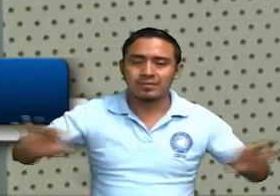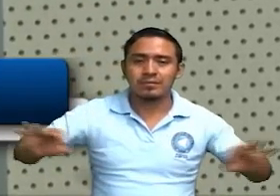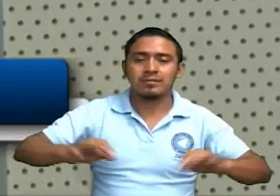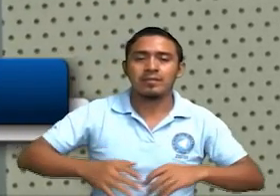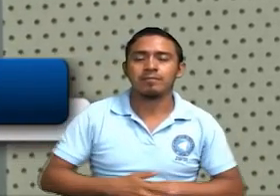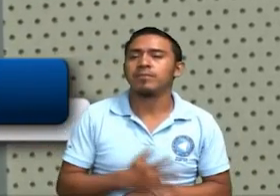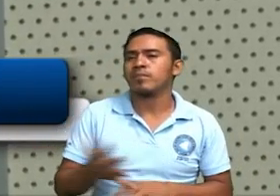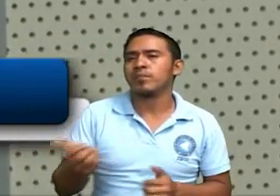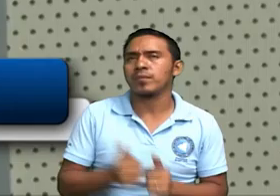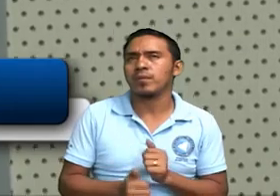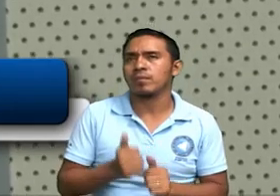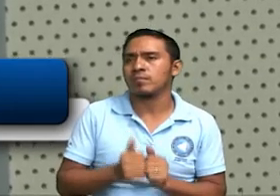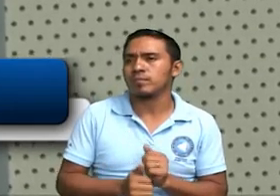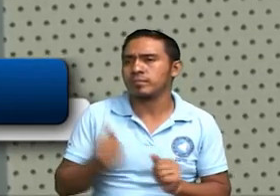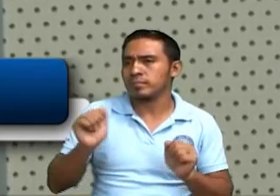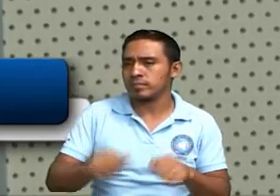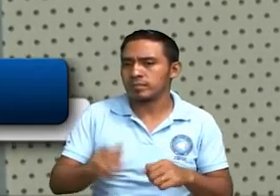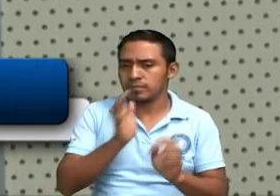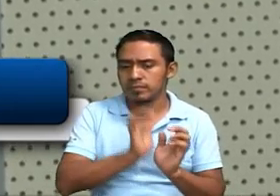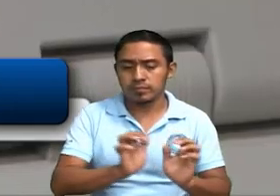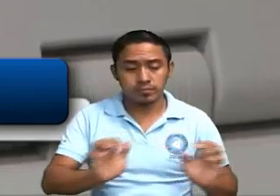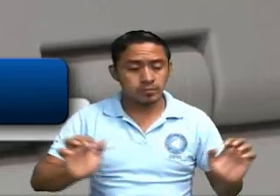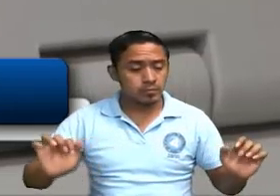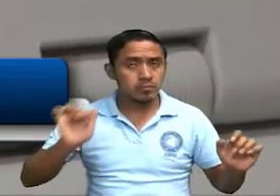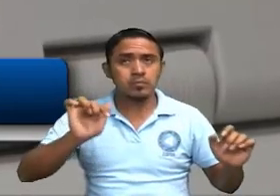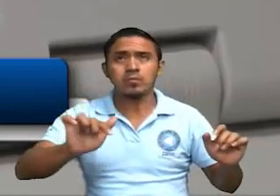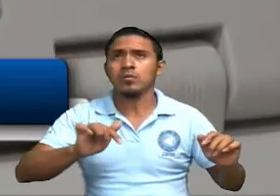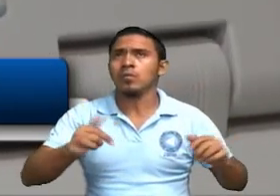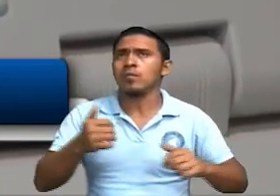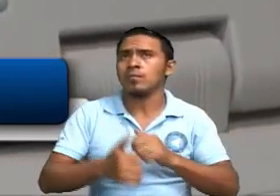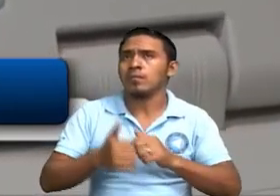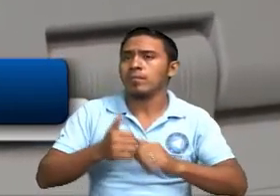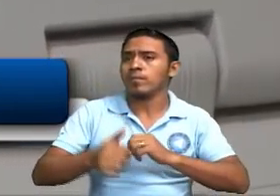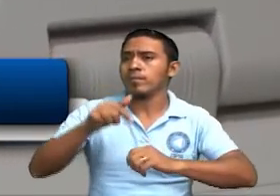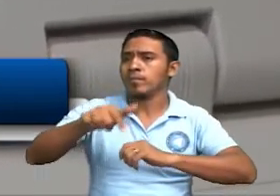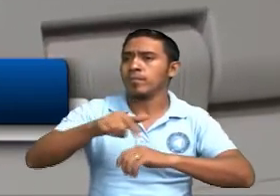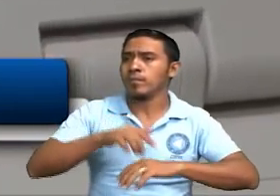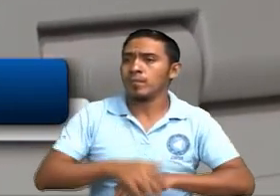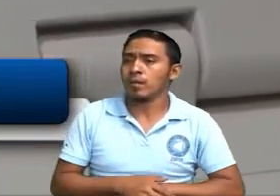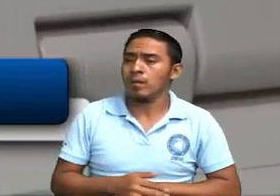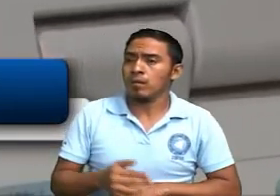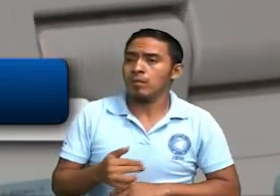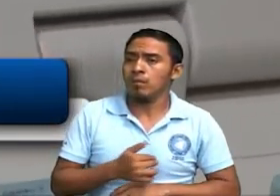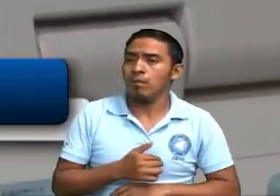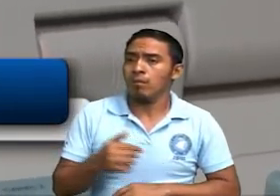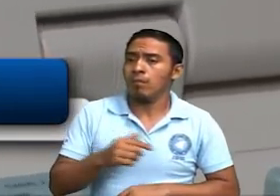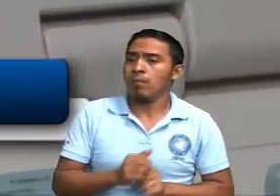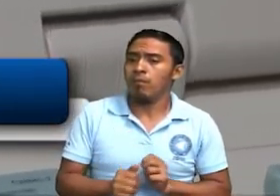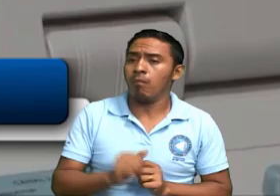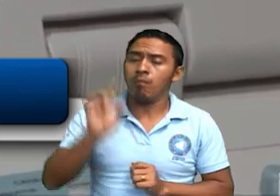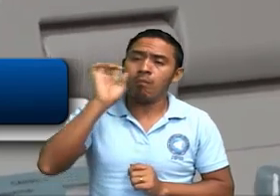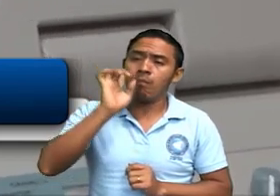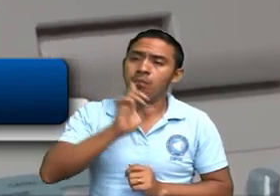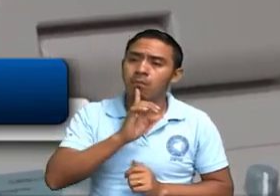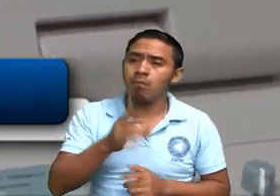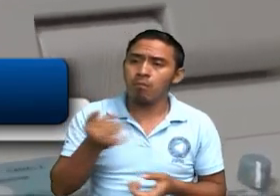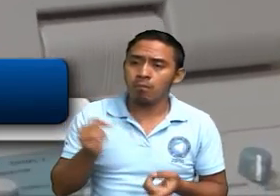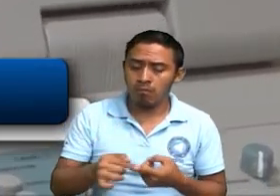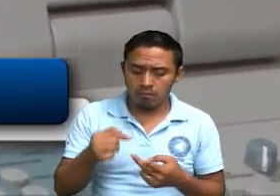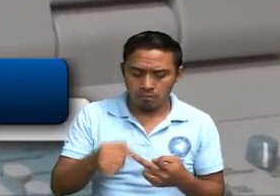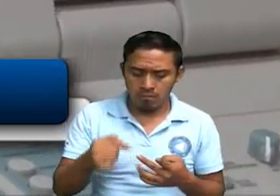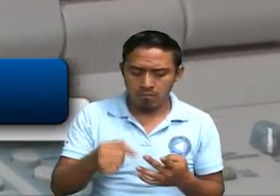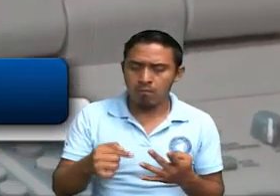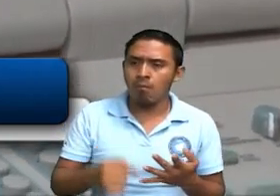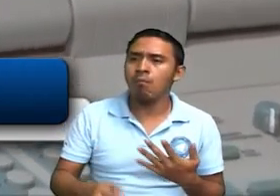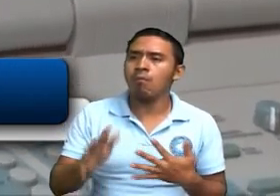otros problemas pueden presentar los niños para tener precisamente este problema de audición? Aparte de eso